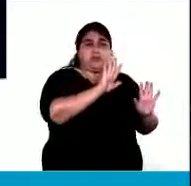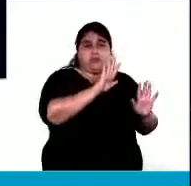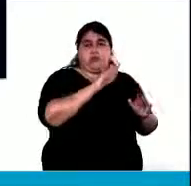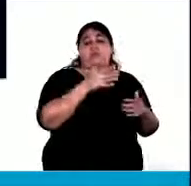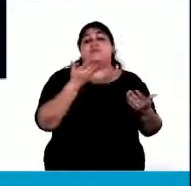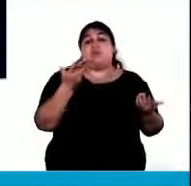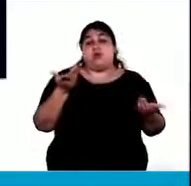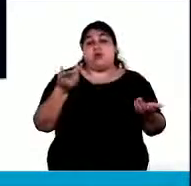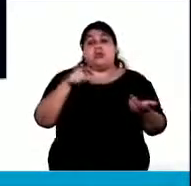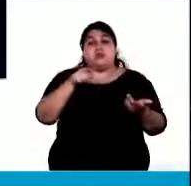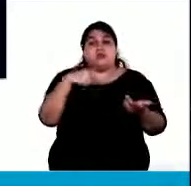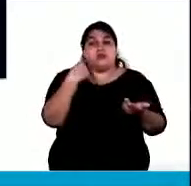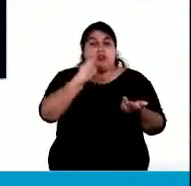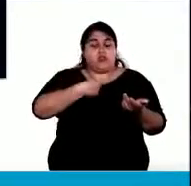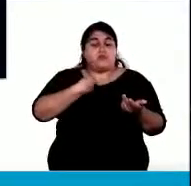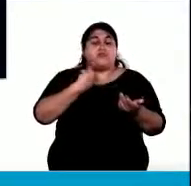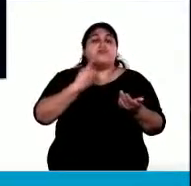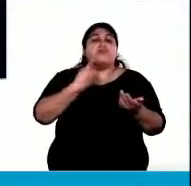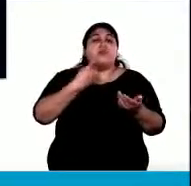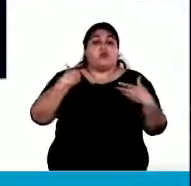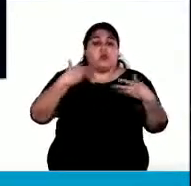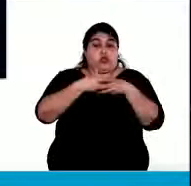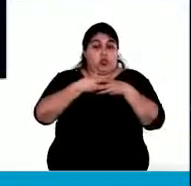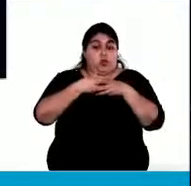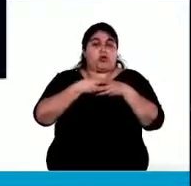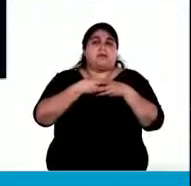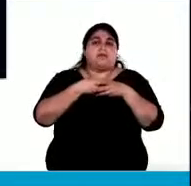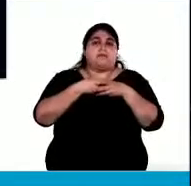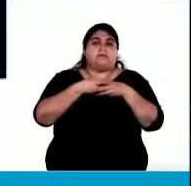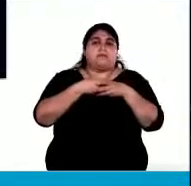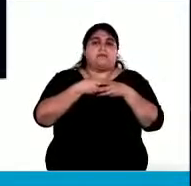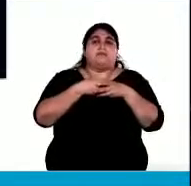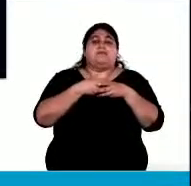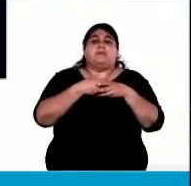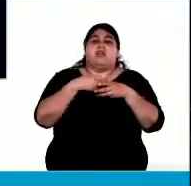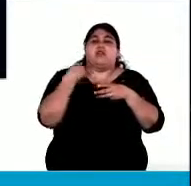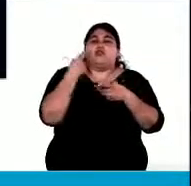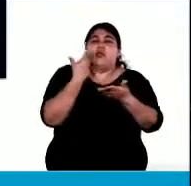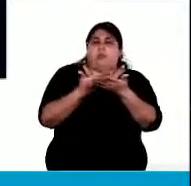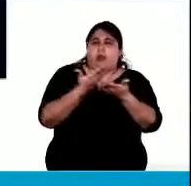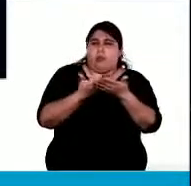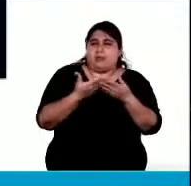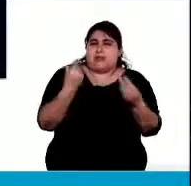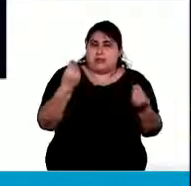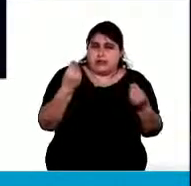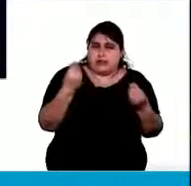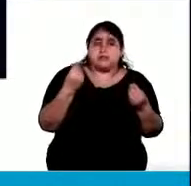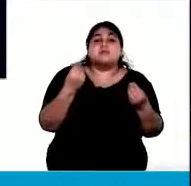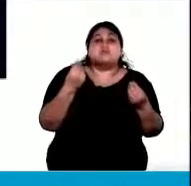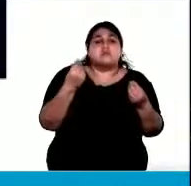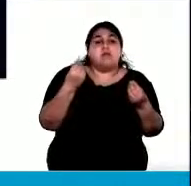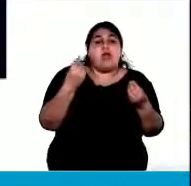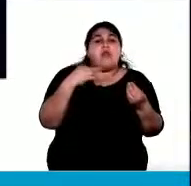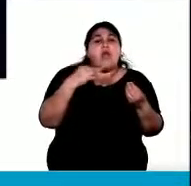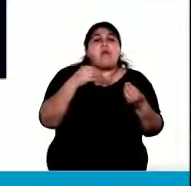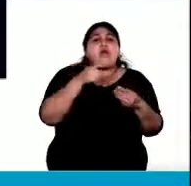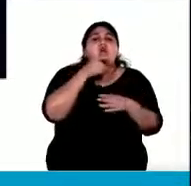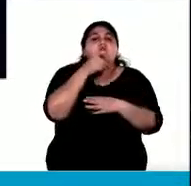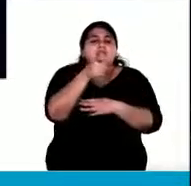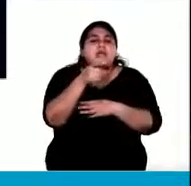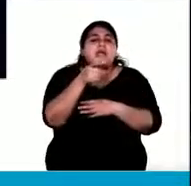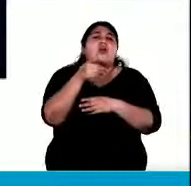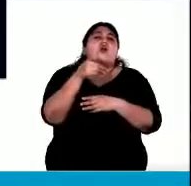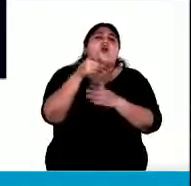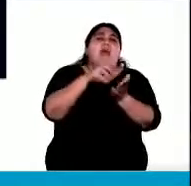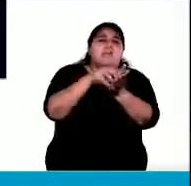desde nuestro bloque sí planteamos que que Macri le dé consejos a los empresarios, que le